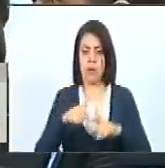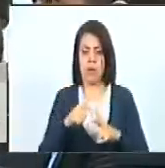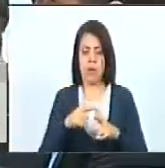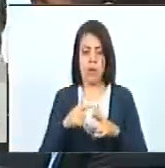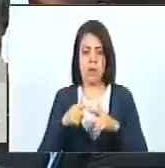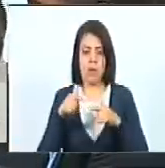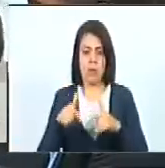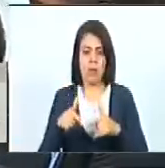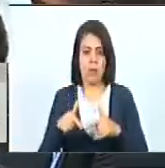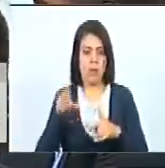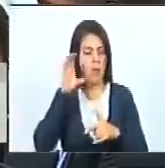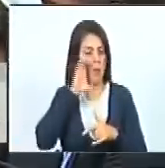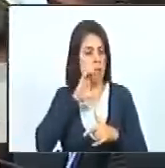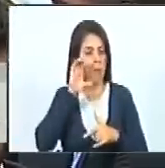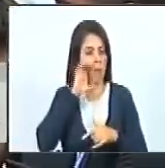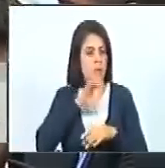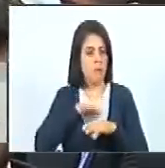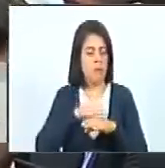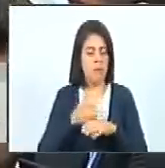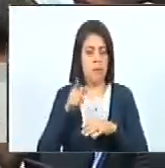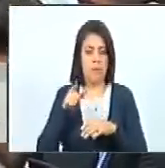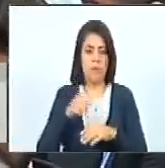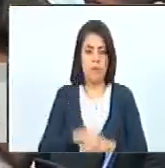están siendo contaminados